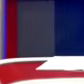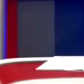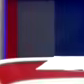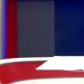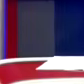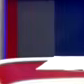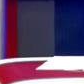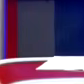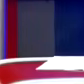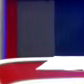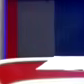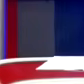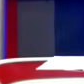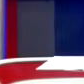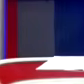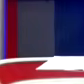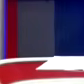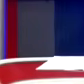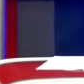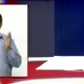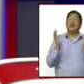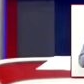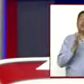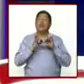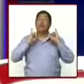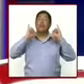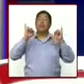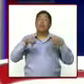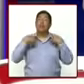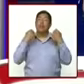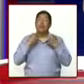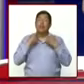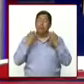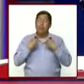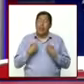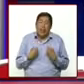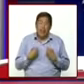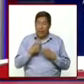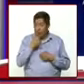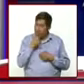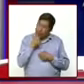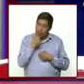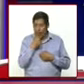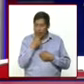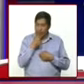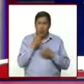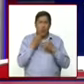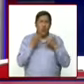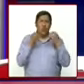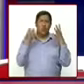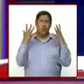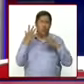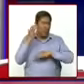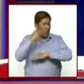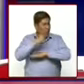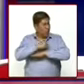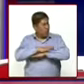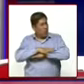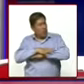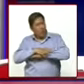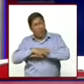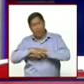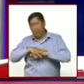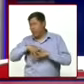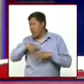Actividades municipales. Estamos contigo, Janet Agnota, para que nos muestres esta pasarela, la más larga de Bolivia, nos señalaba, donde